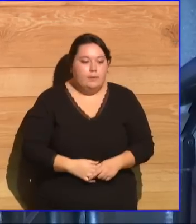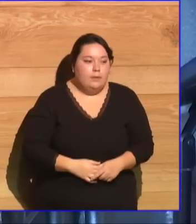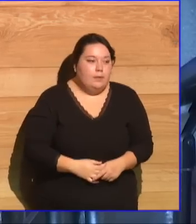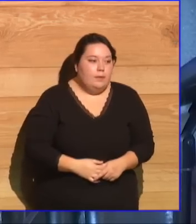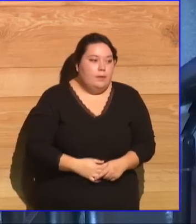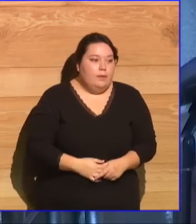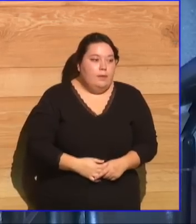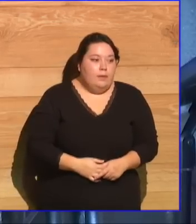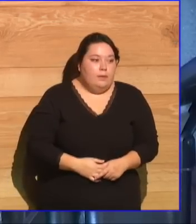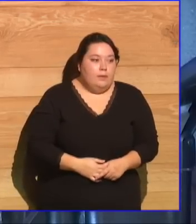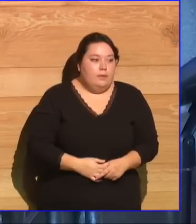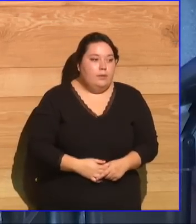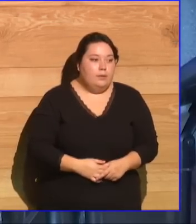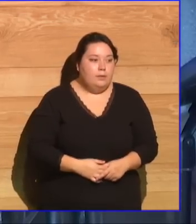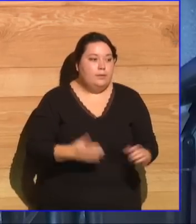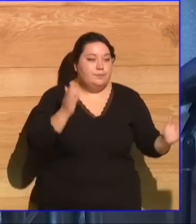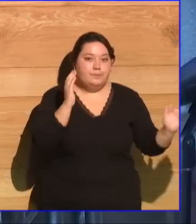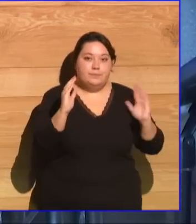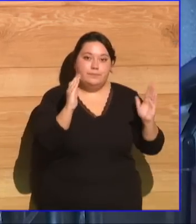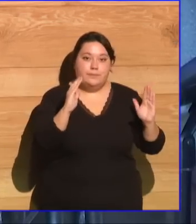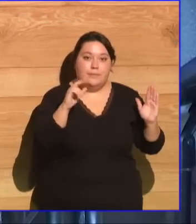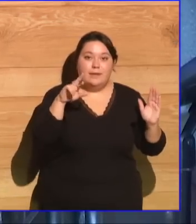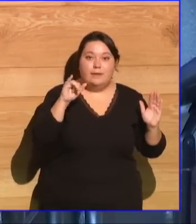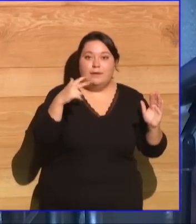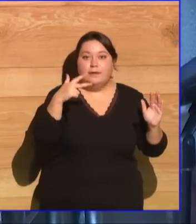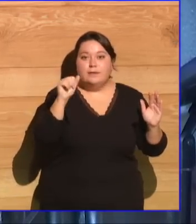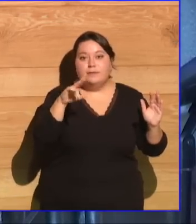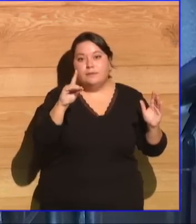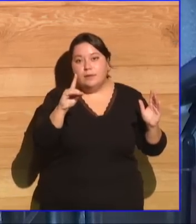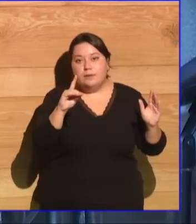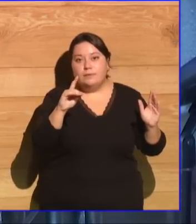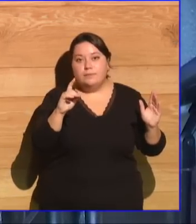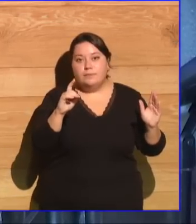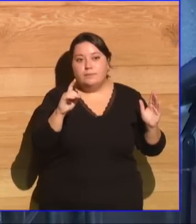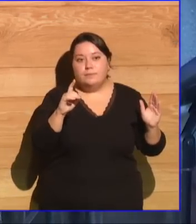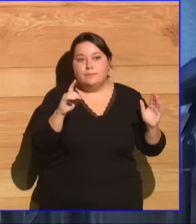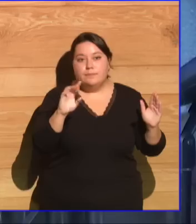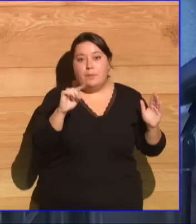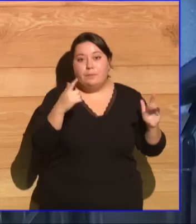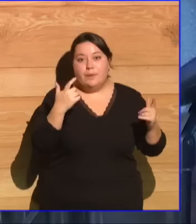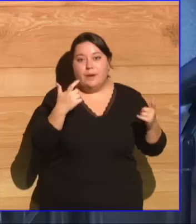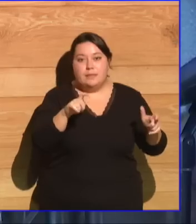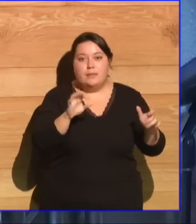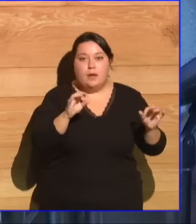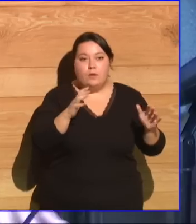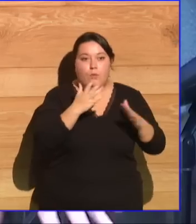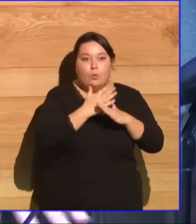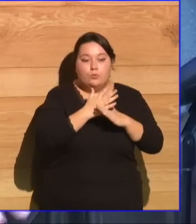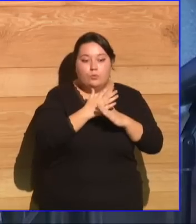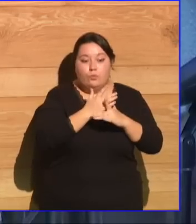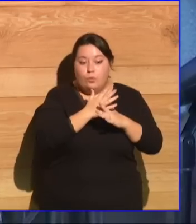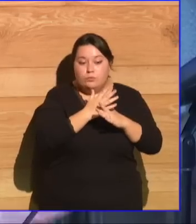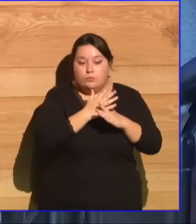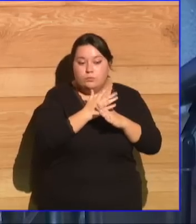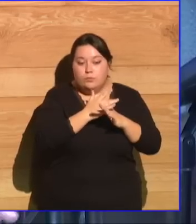que el Richard Dreyfuss y Holly Hunter están, después de la primera escena, con los fuegos y demás,